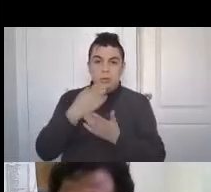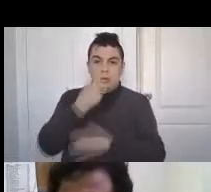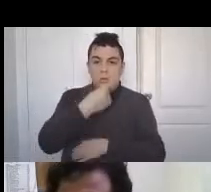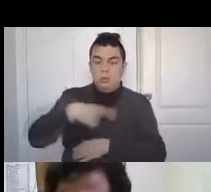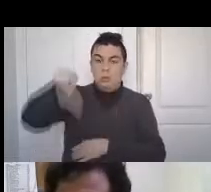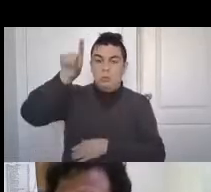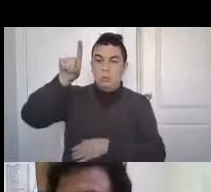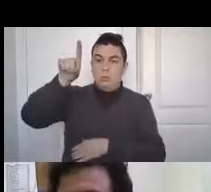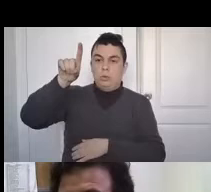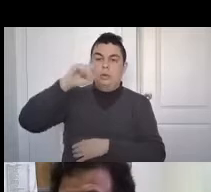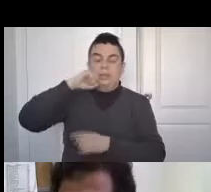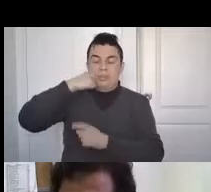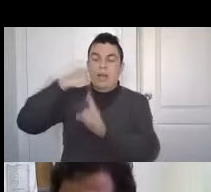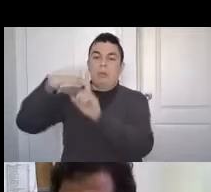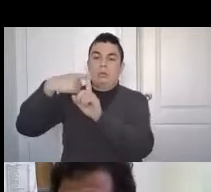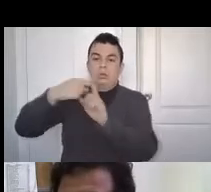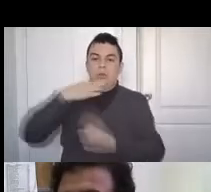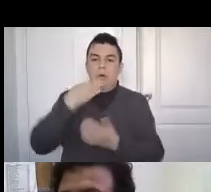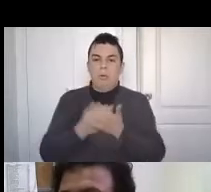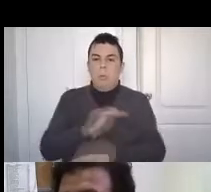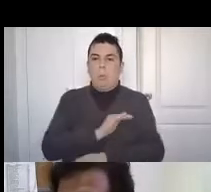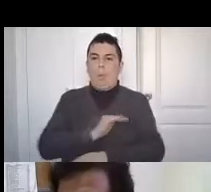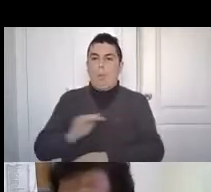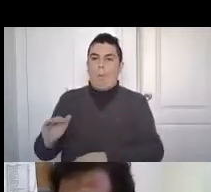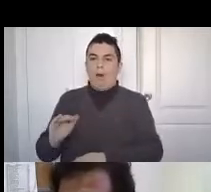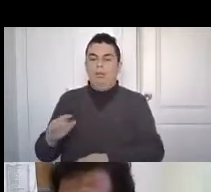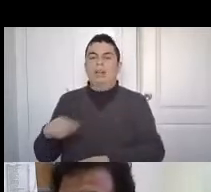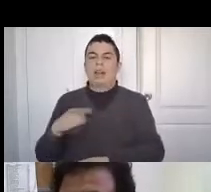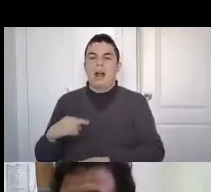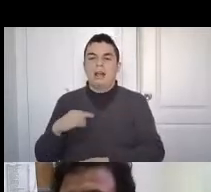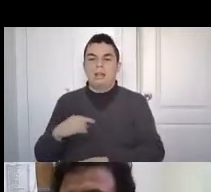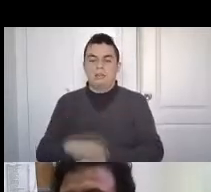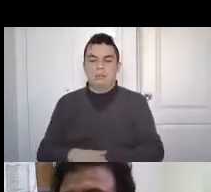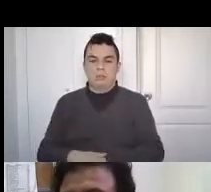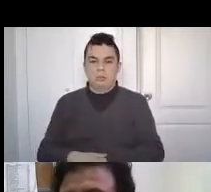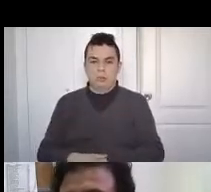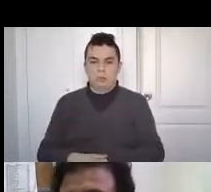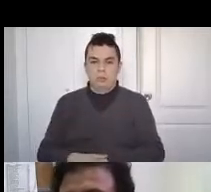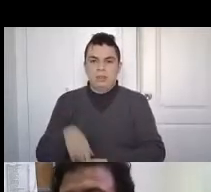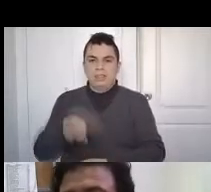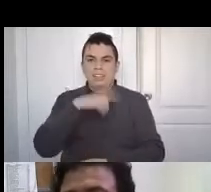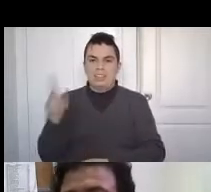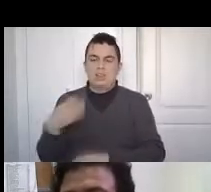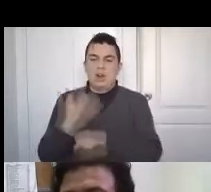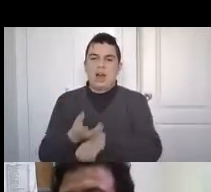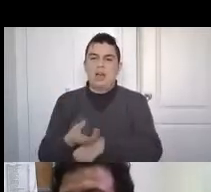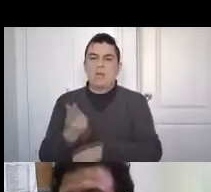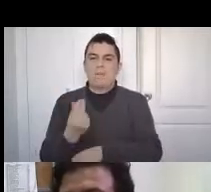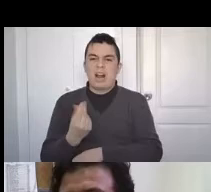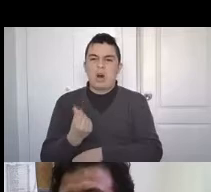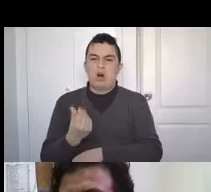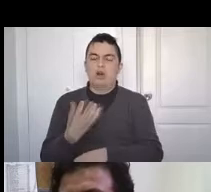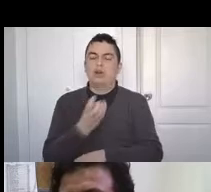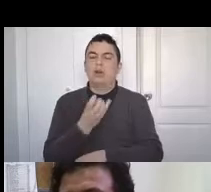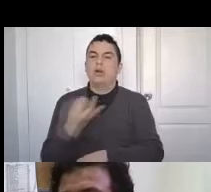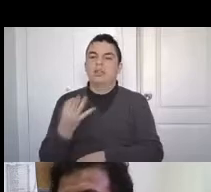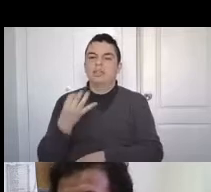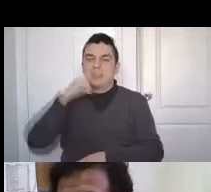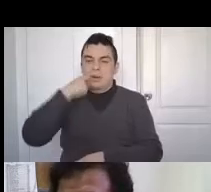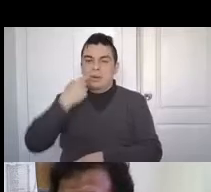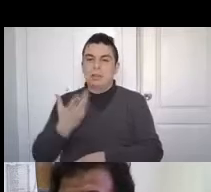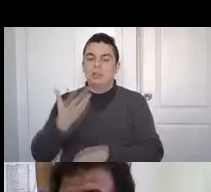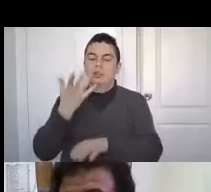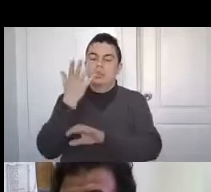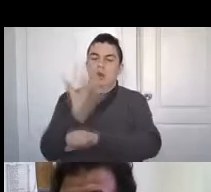y si no hay curva es negativo. Y esto tiene un valor, ¿sí? Y ese valor me puede indicar cuánto material genómico